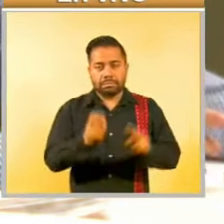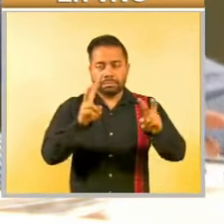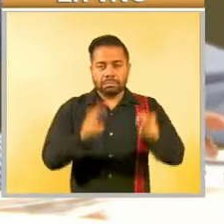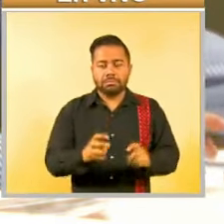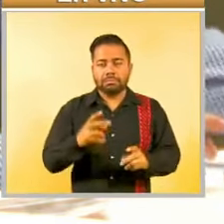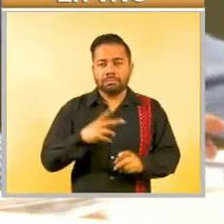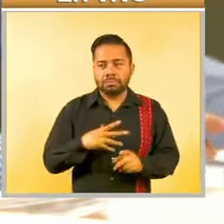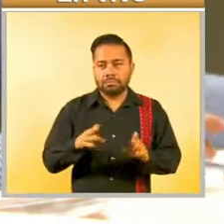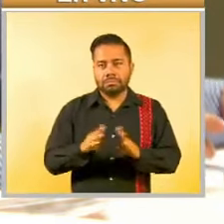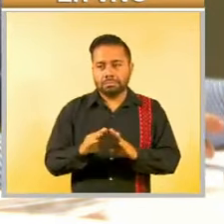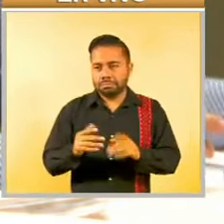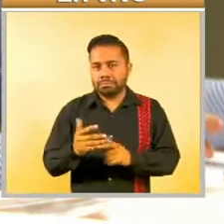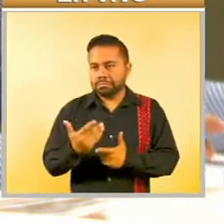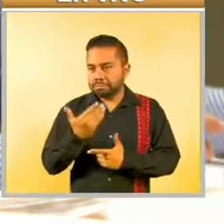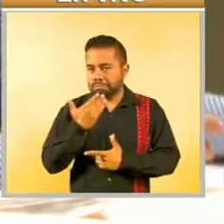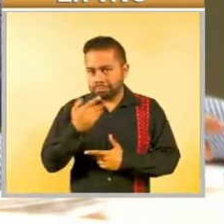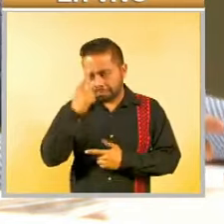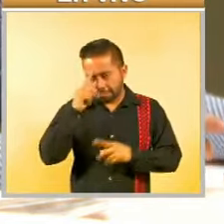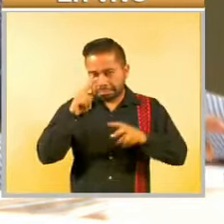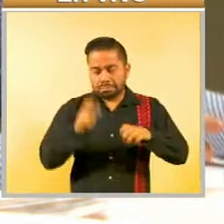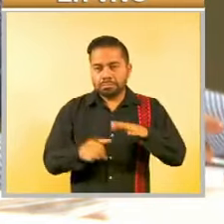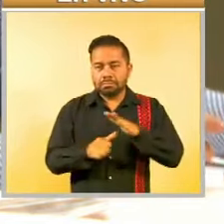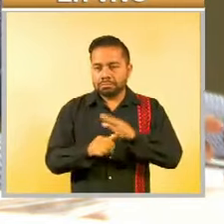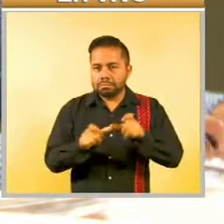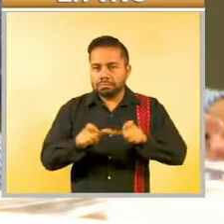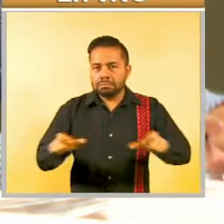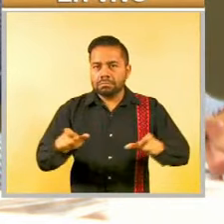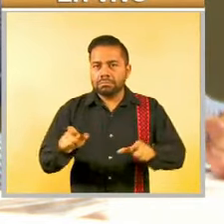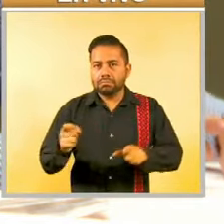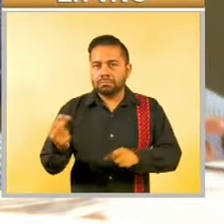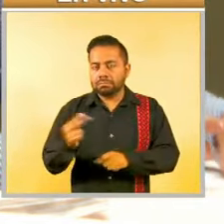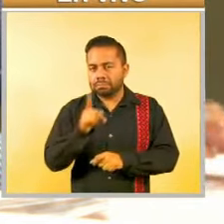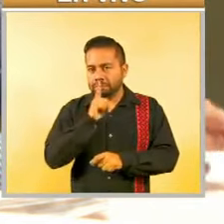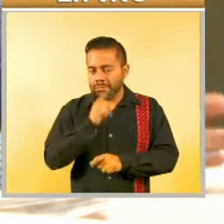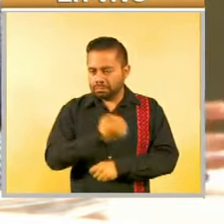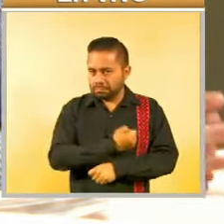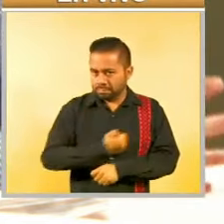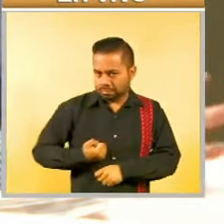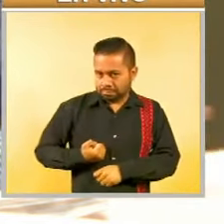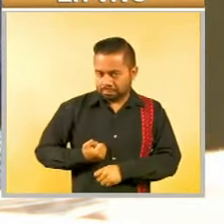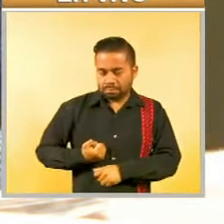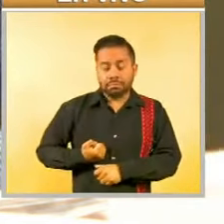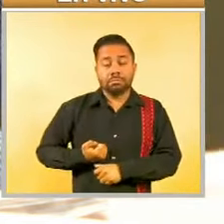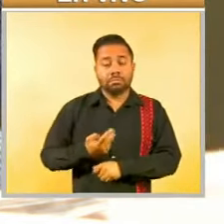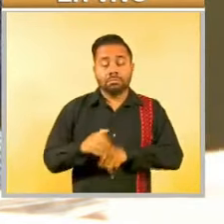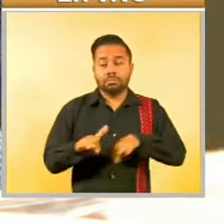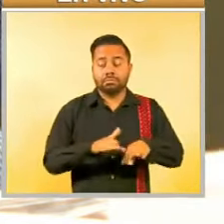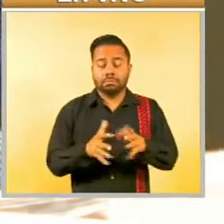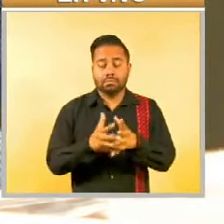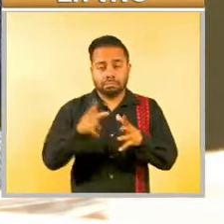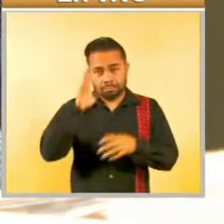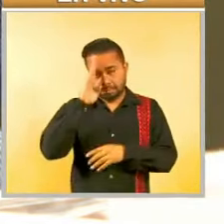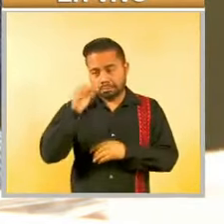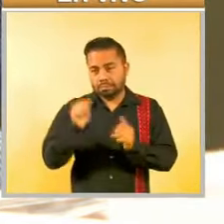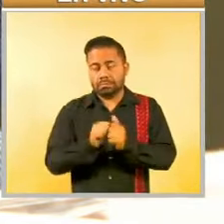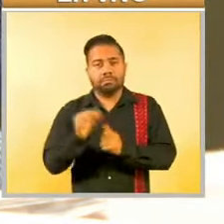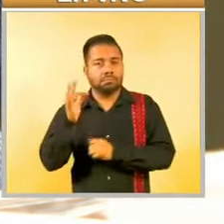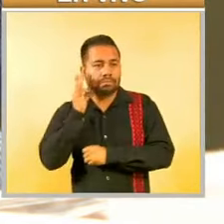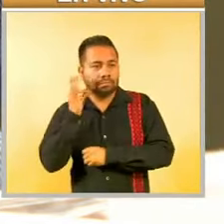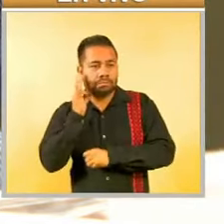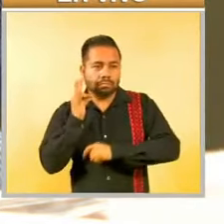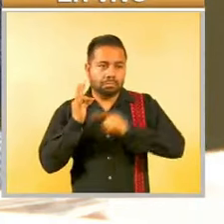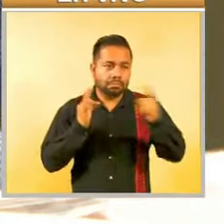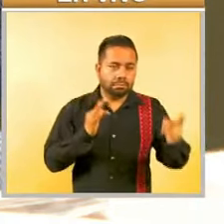maneja estratégico en mesas de seguridad Por lo cual s requiere cierta confidencialidad el trabajo ha sido amplio en materia de la fiscalía tanto